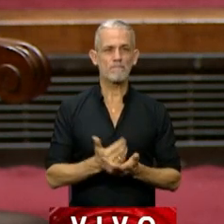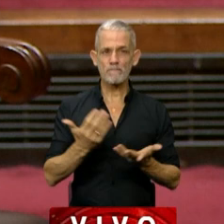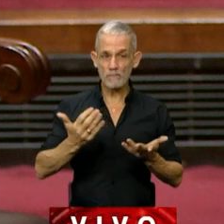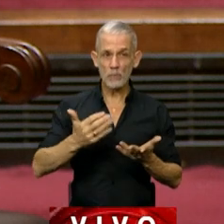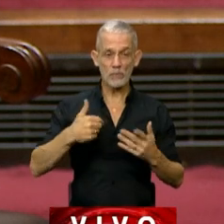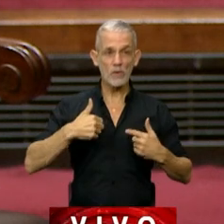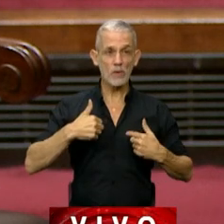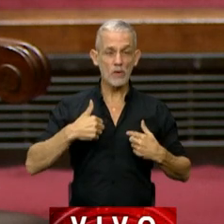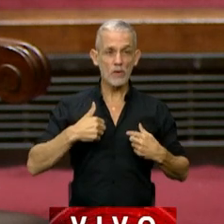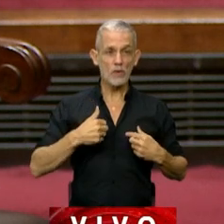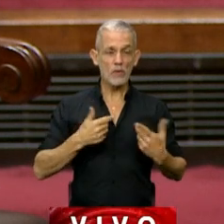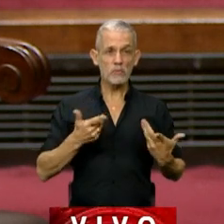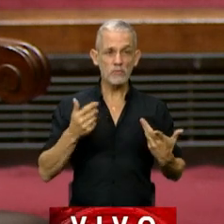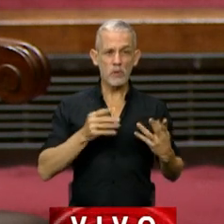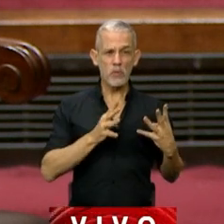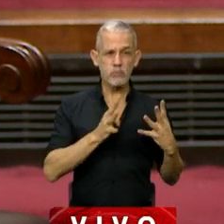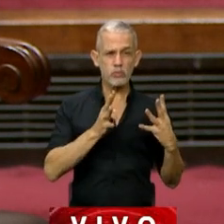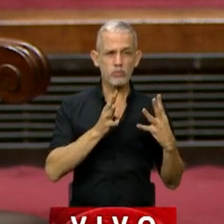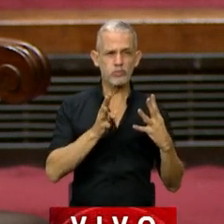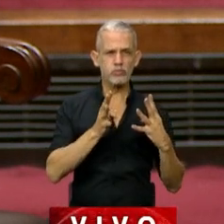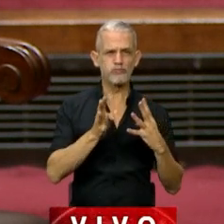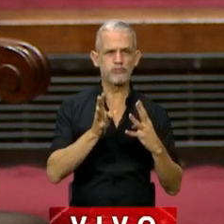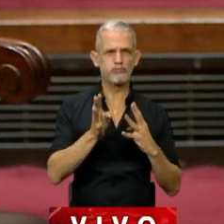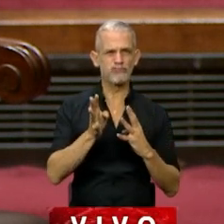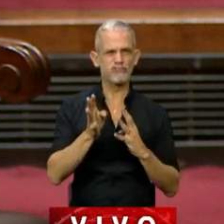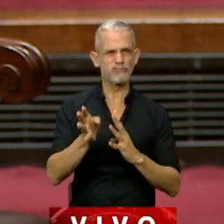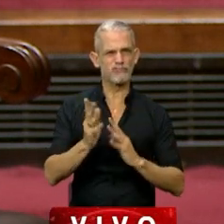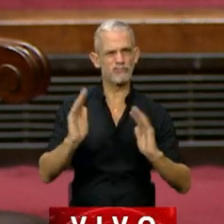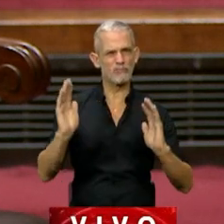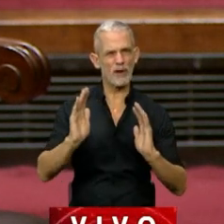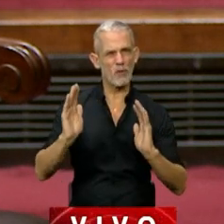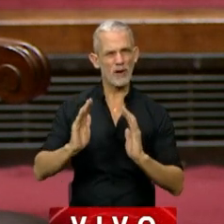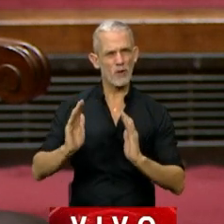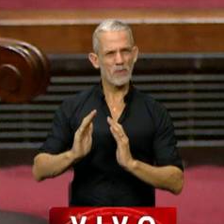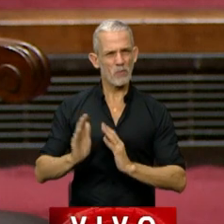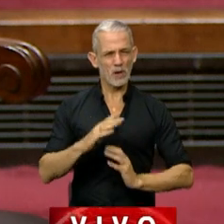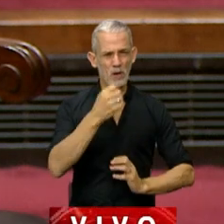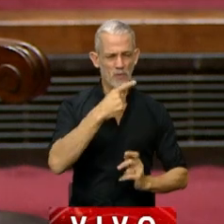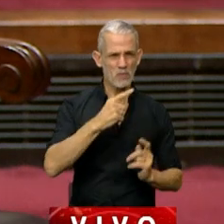una pérdida de eficacia cada vez más acelerada de esos recursos terapéuticos.